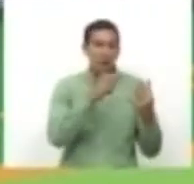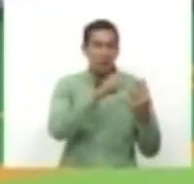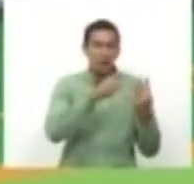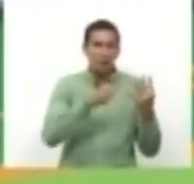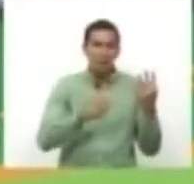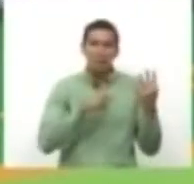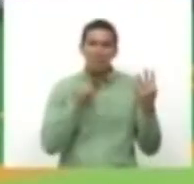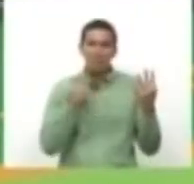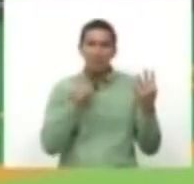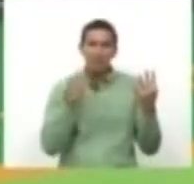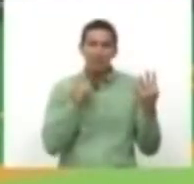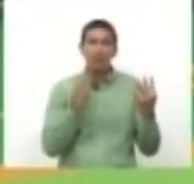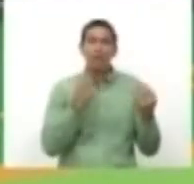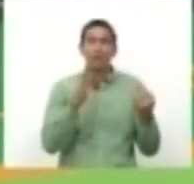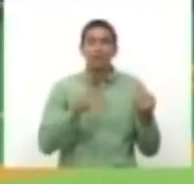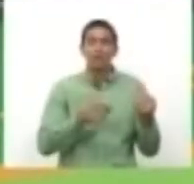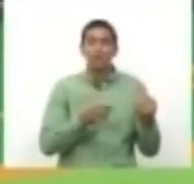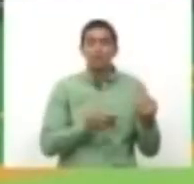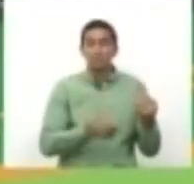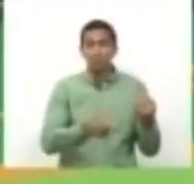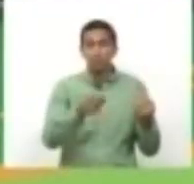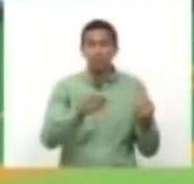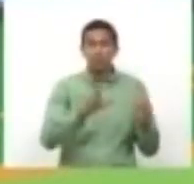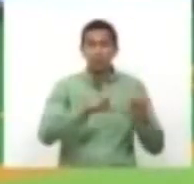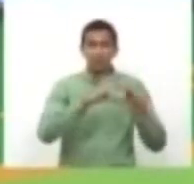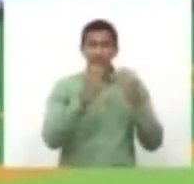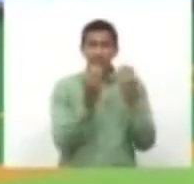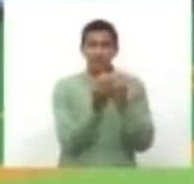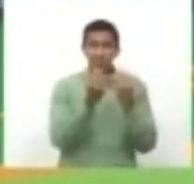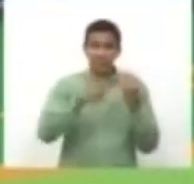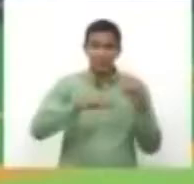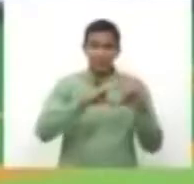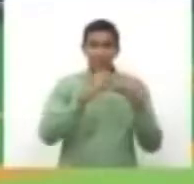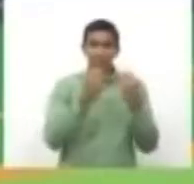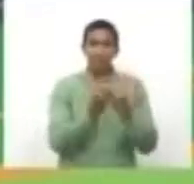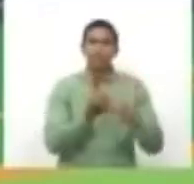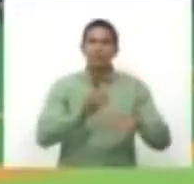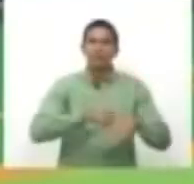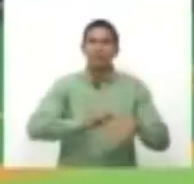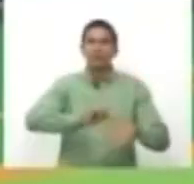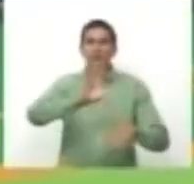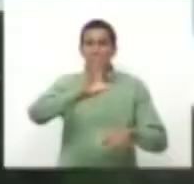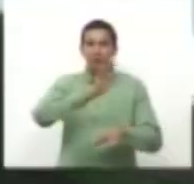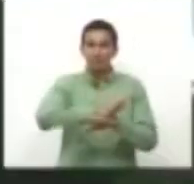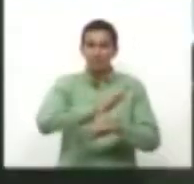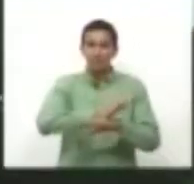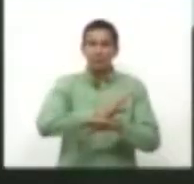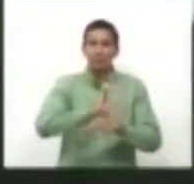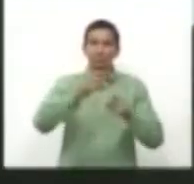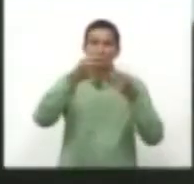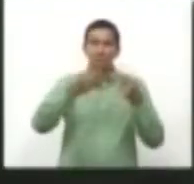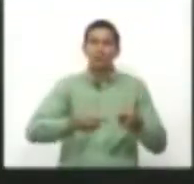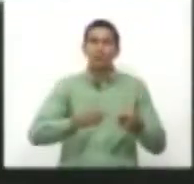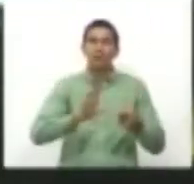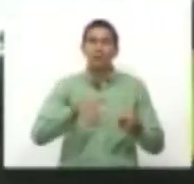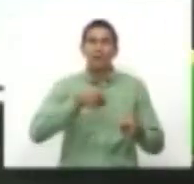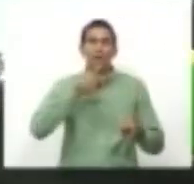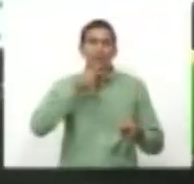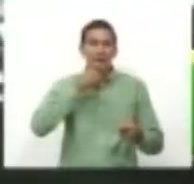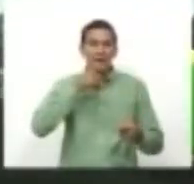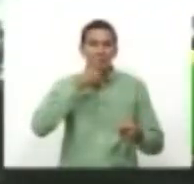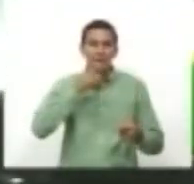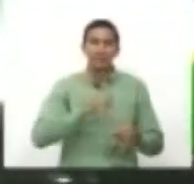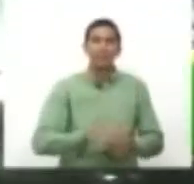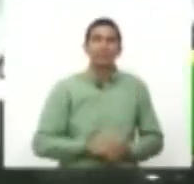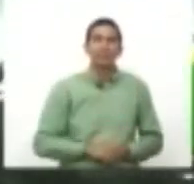aquí en el Roberto Meléndez a partir de las 5 de la tarde a Once Caldas. Al mal tiempo, buena cara,